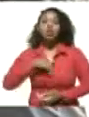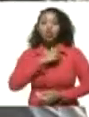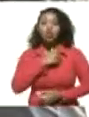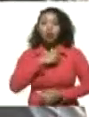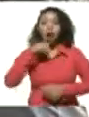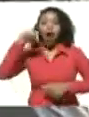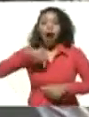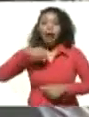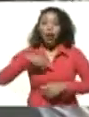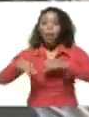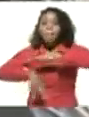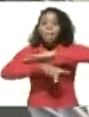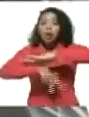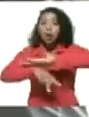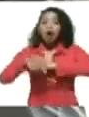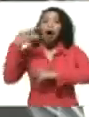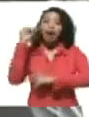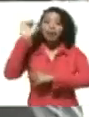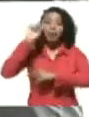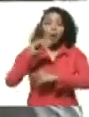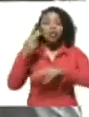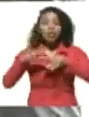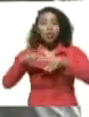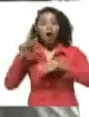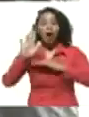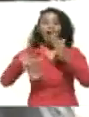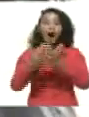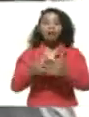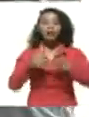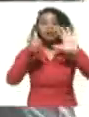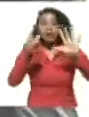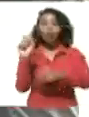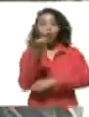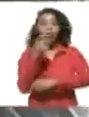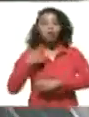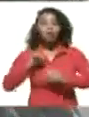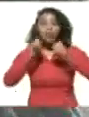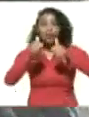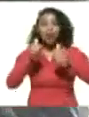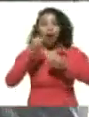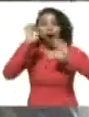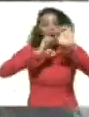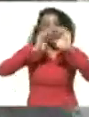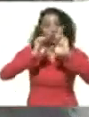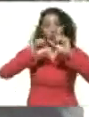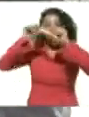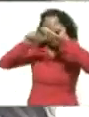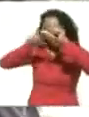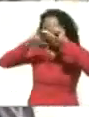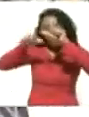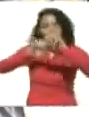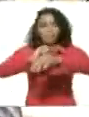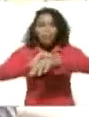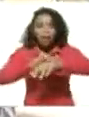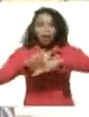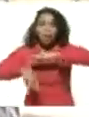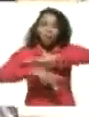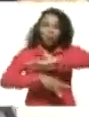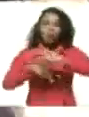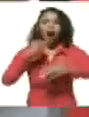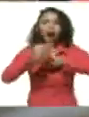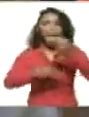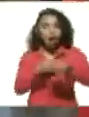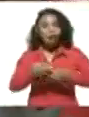preescolar y también tenemos niños hasta sexto grado pues iniciamos con una evaluación médica que tiene evaluación pediátrica después les hacen